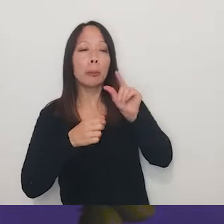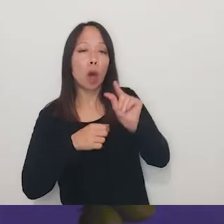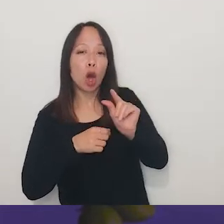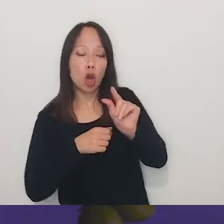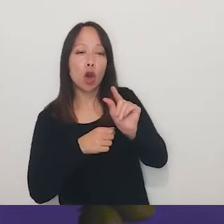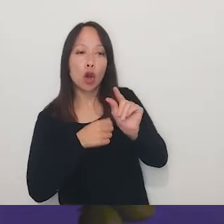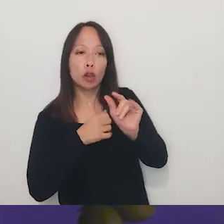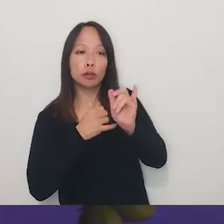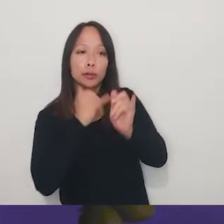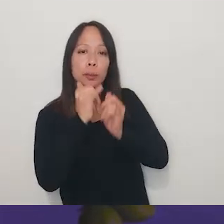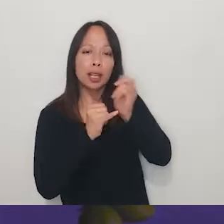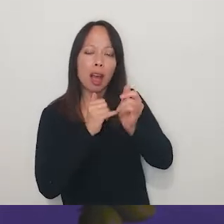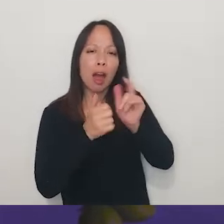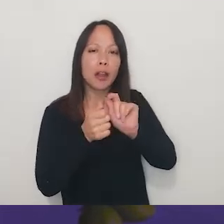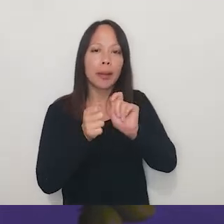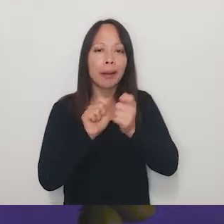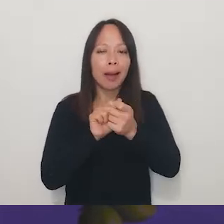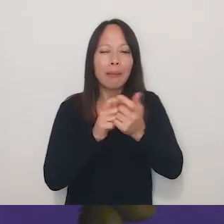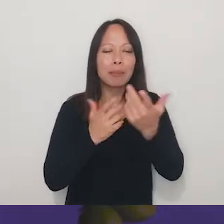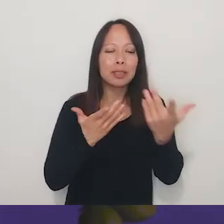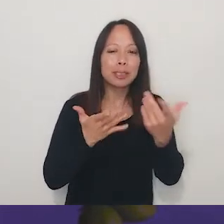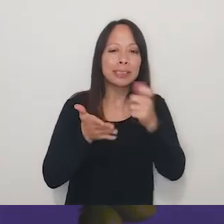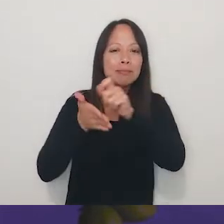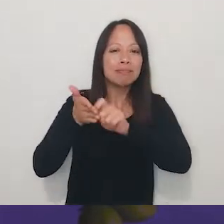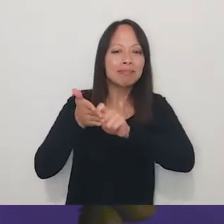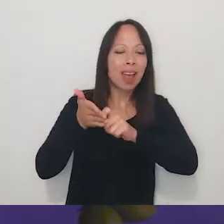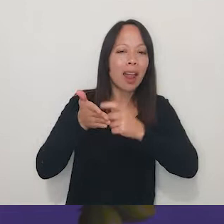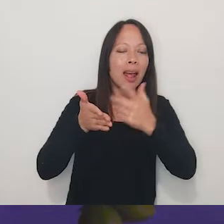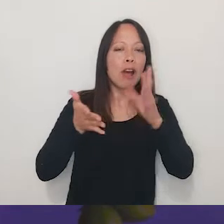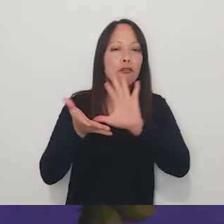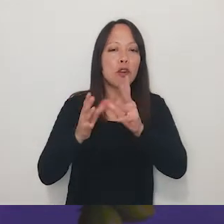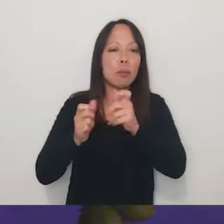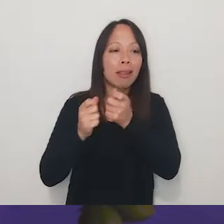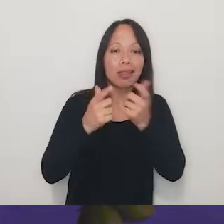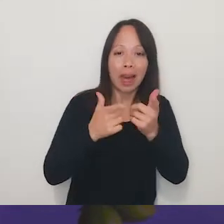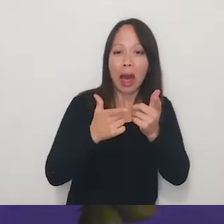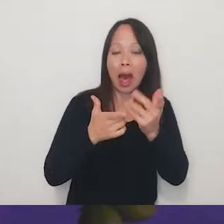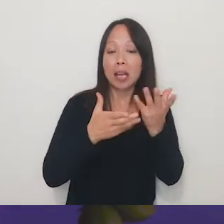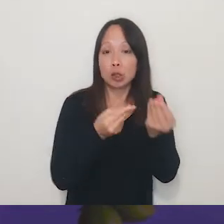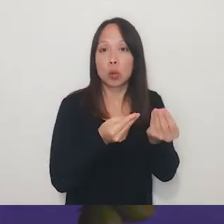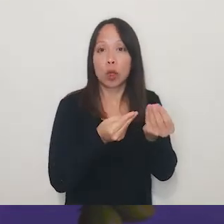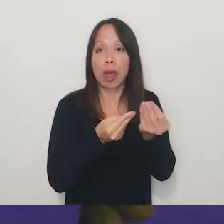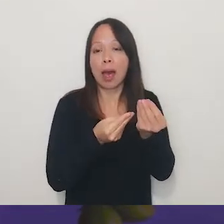y a lo mejor explicarse de alguna otra forma. Se toman medidas que a veces mejoran ligeramente el